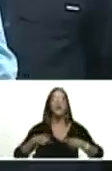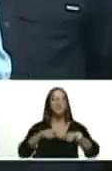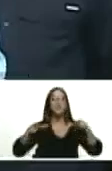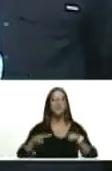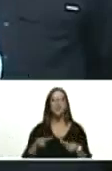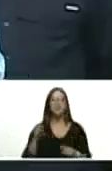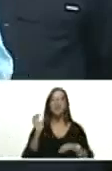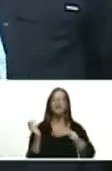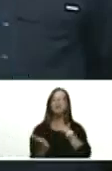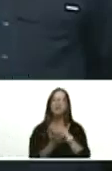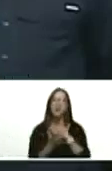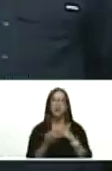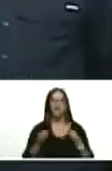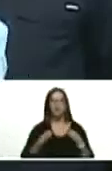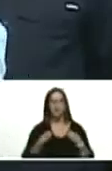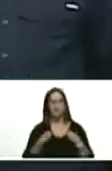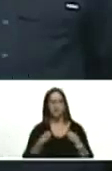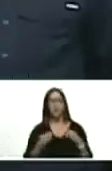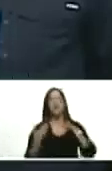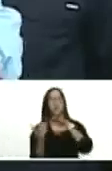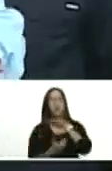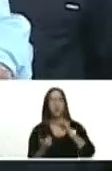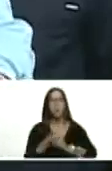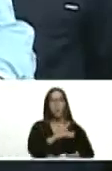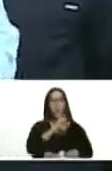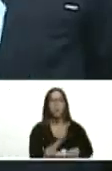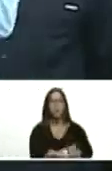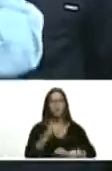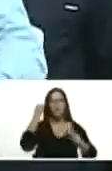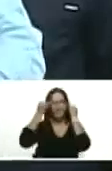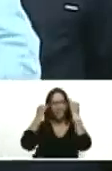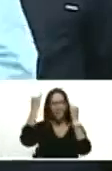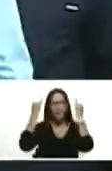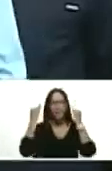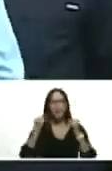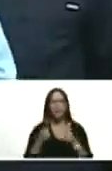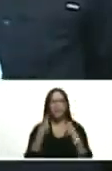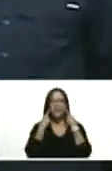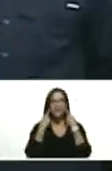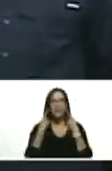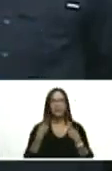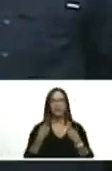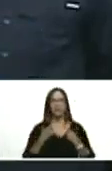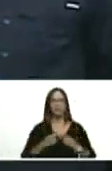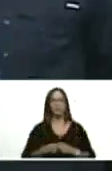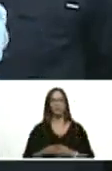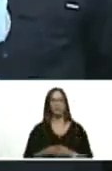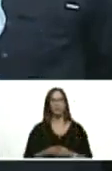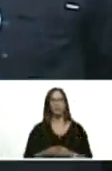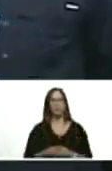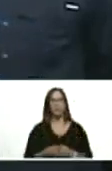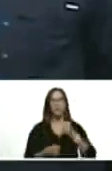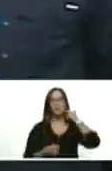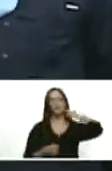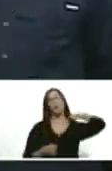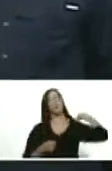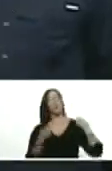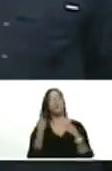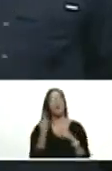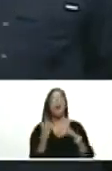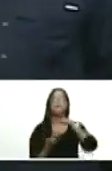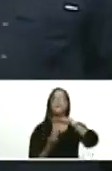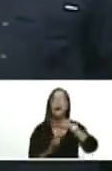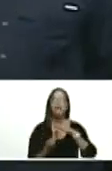vivir. Una base poderosa ideológica la tenemos. Una base poderosa,